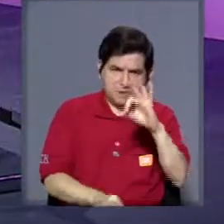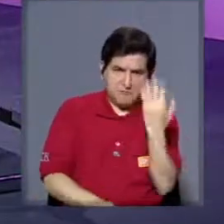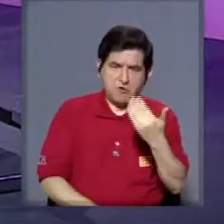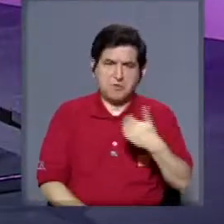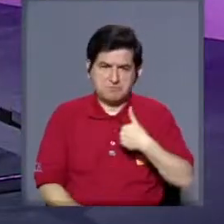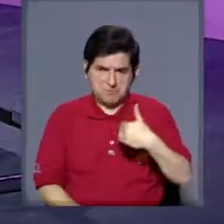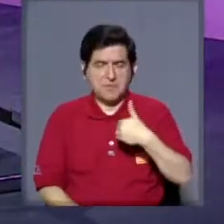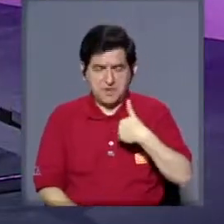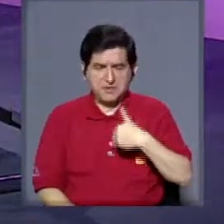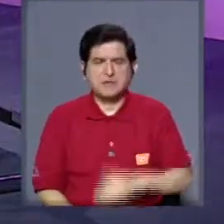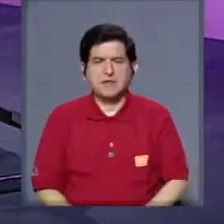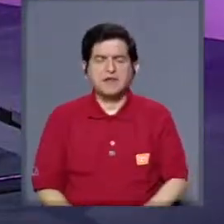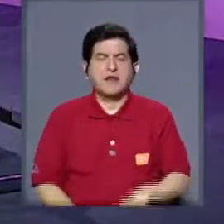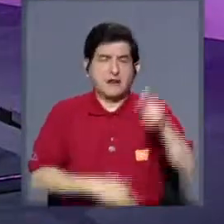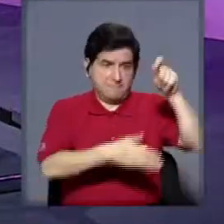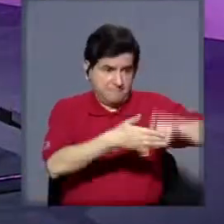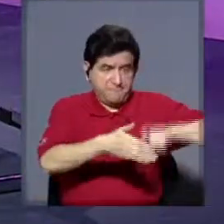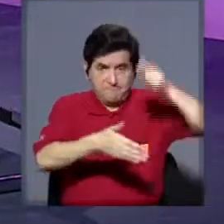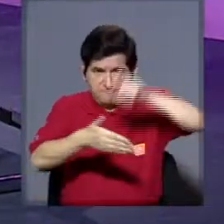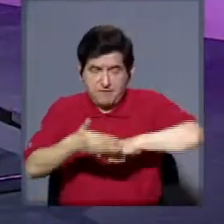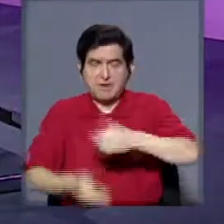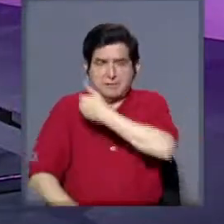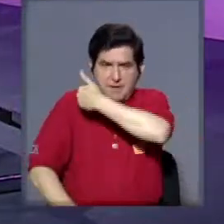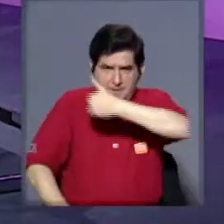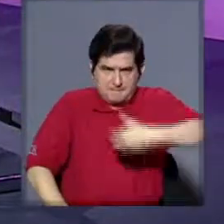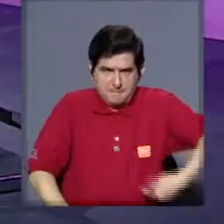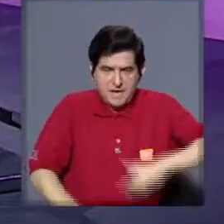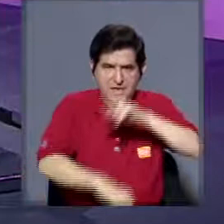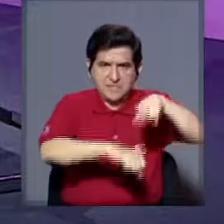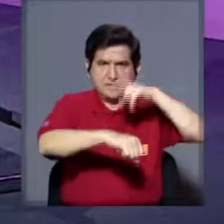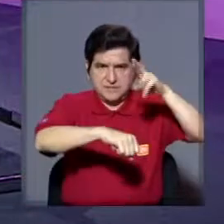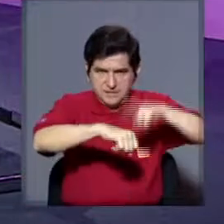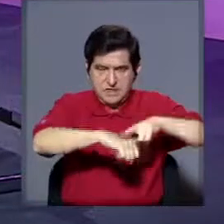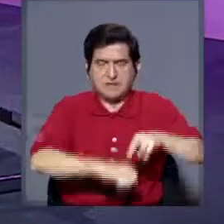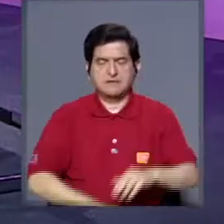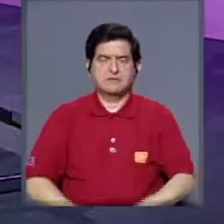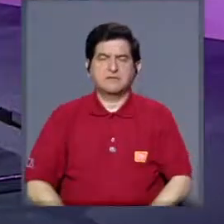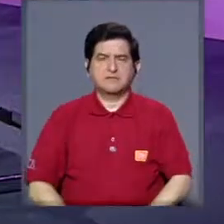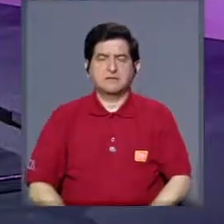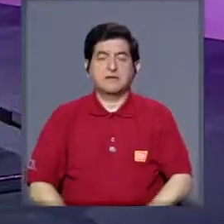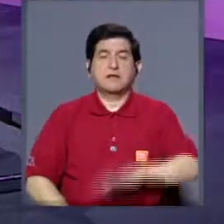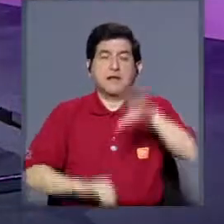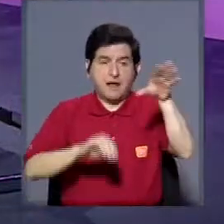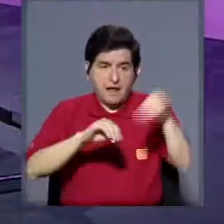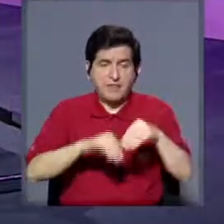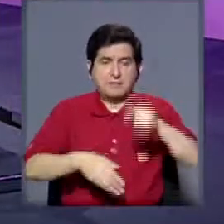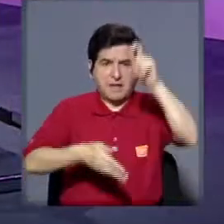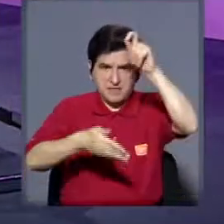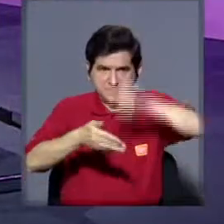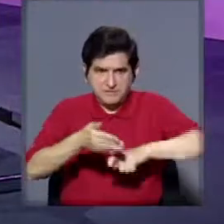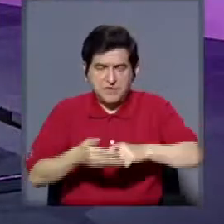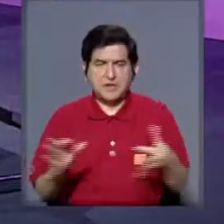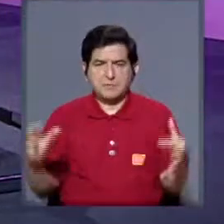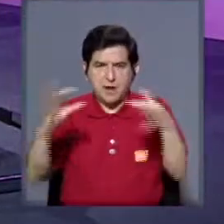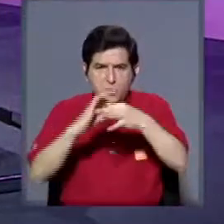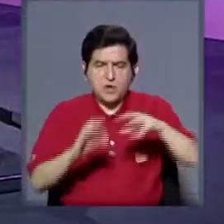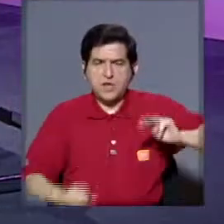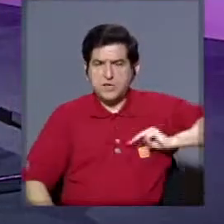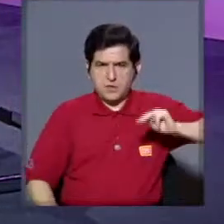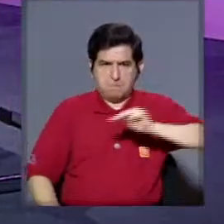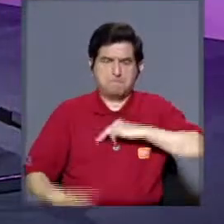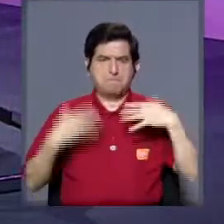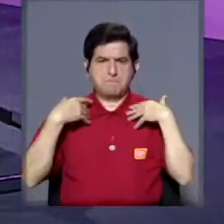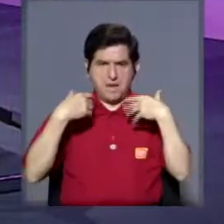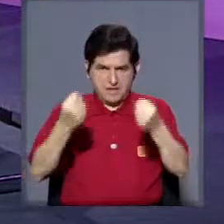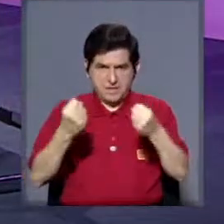tiene que salir con la firma del presidente de la republica verdad con la firma conjunta del ministerio de